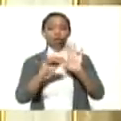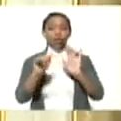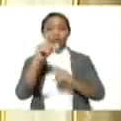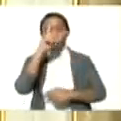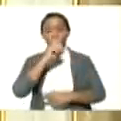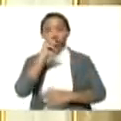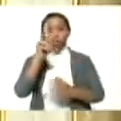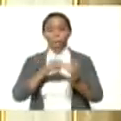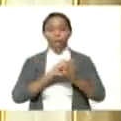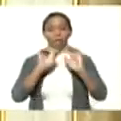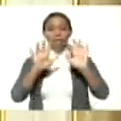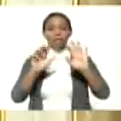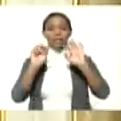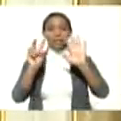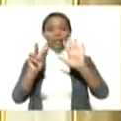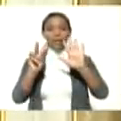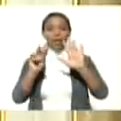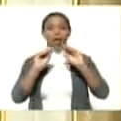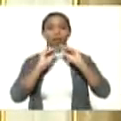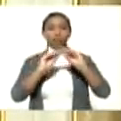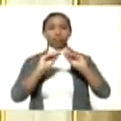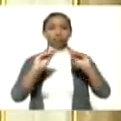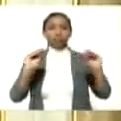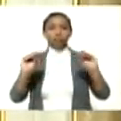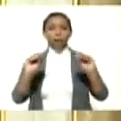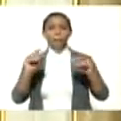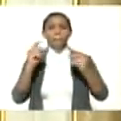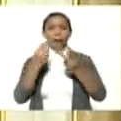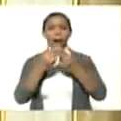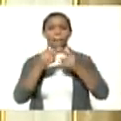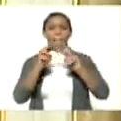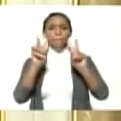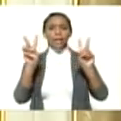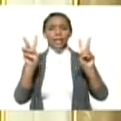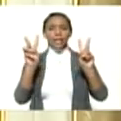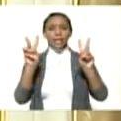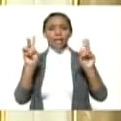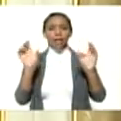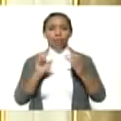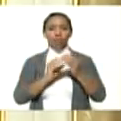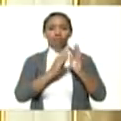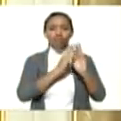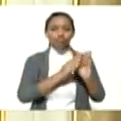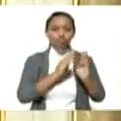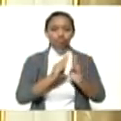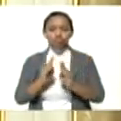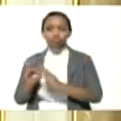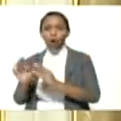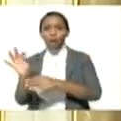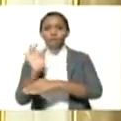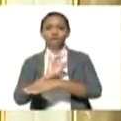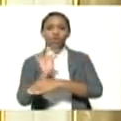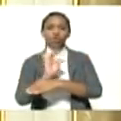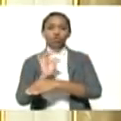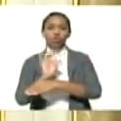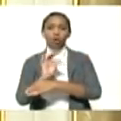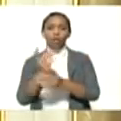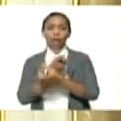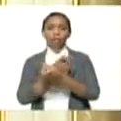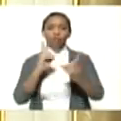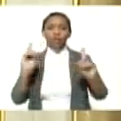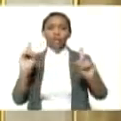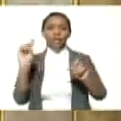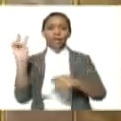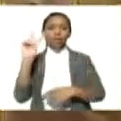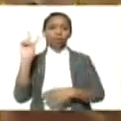año 2017, convocada para la paz y la reorganización funcional de la democracia